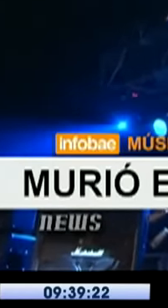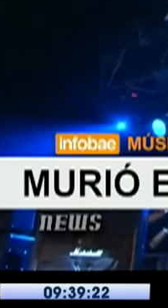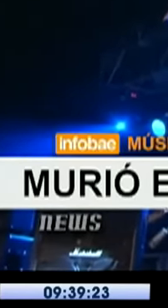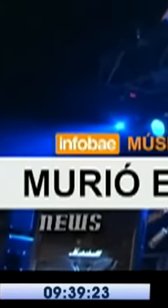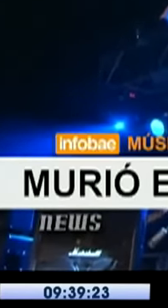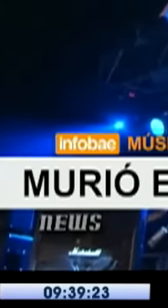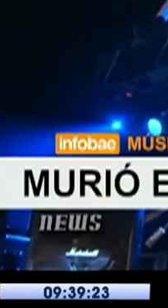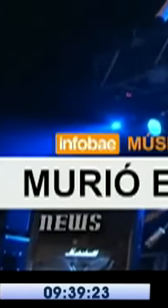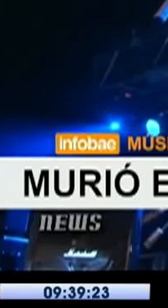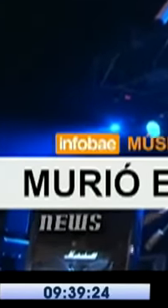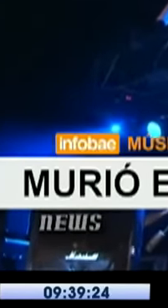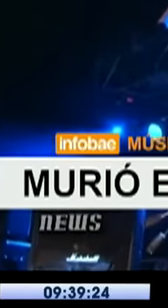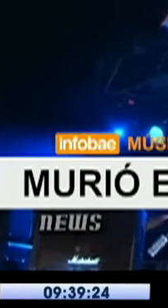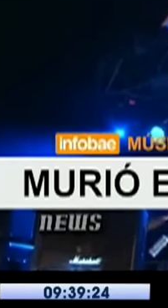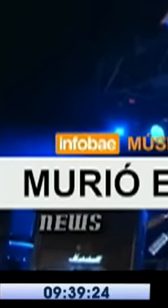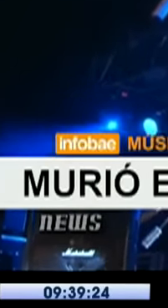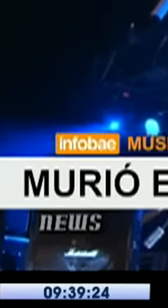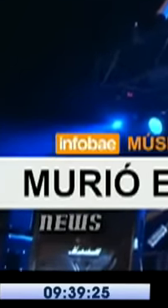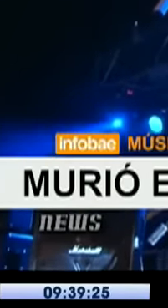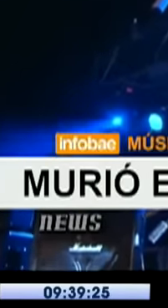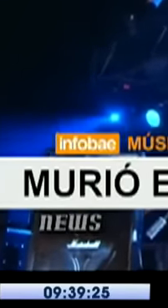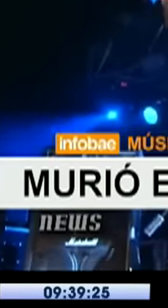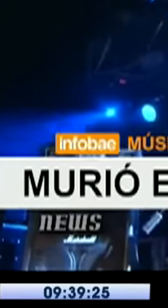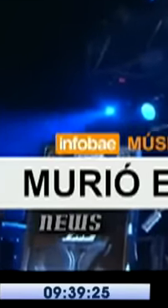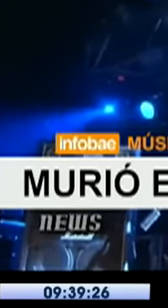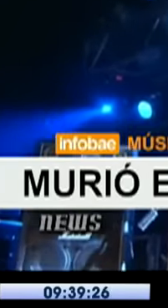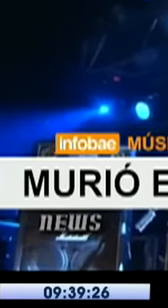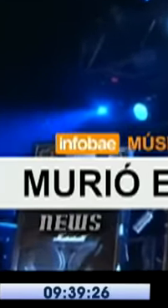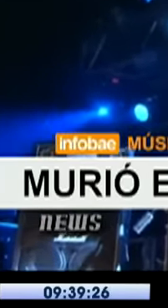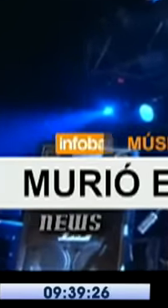sido diagnosticado con un agresivo cáncer.